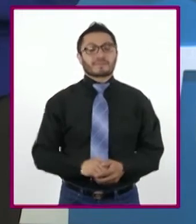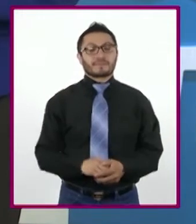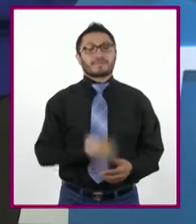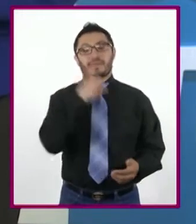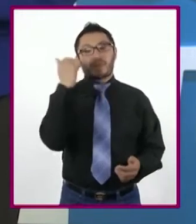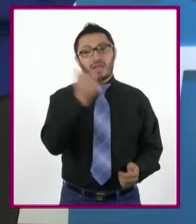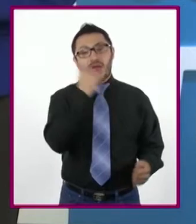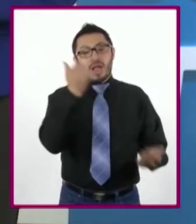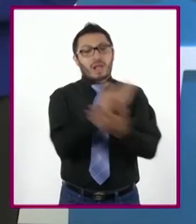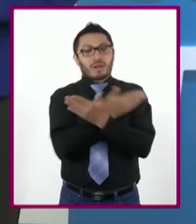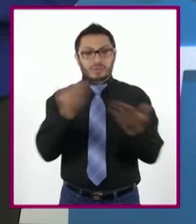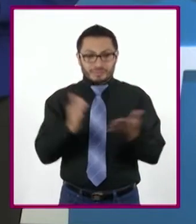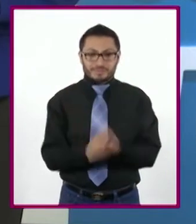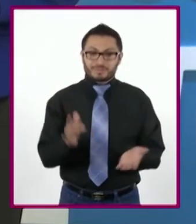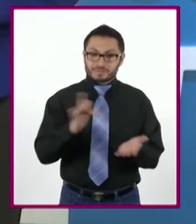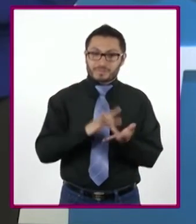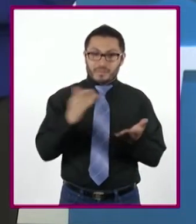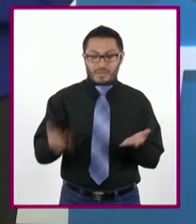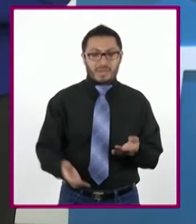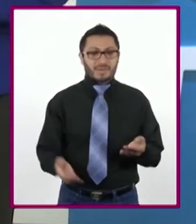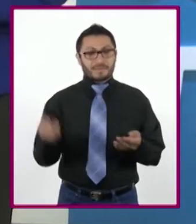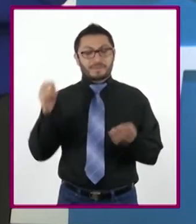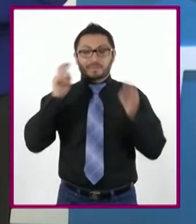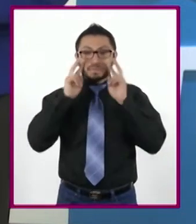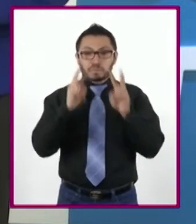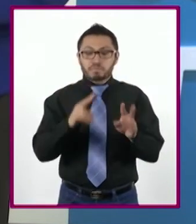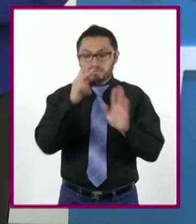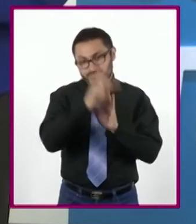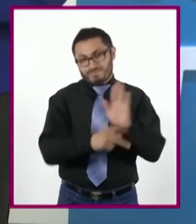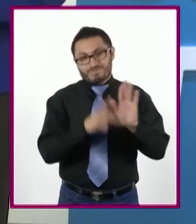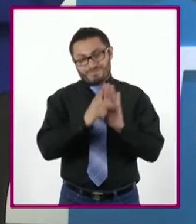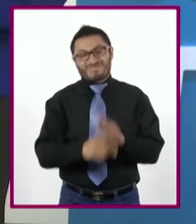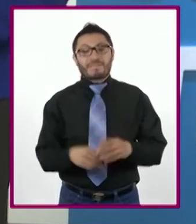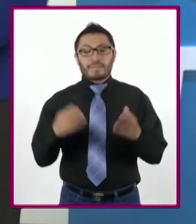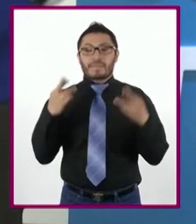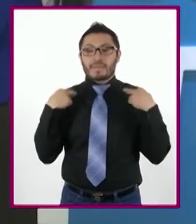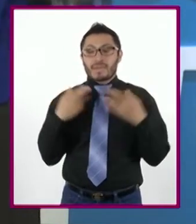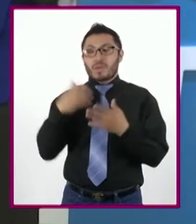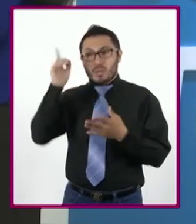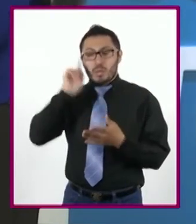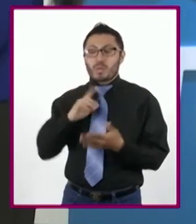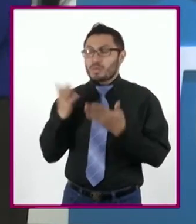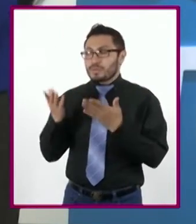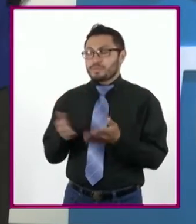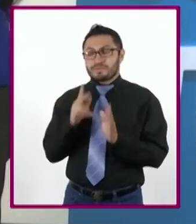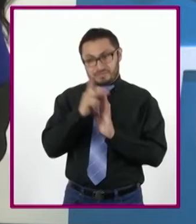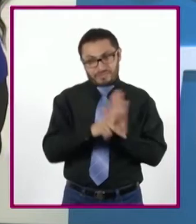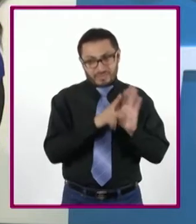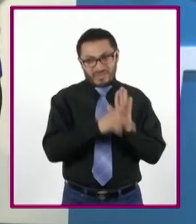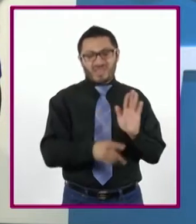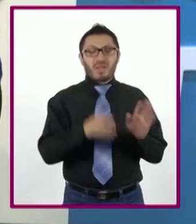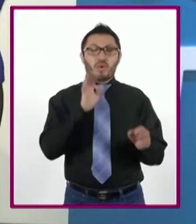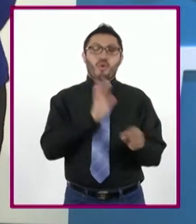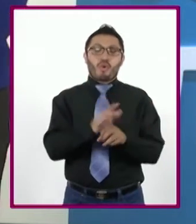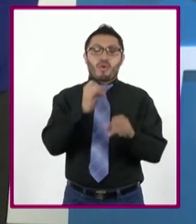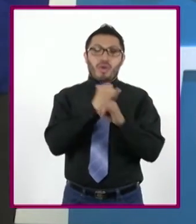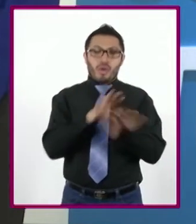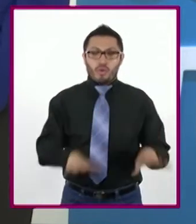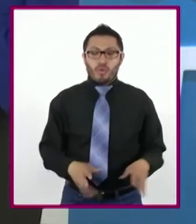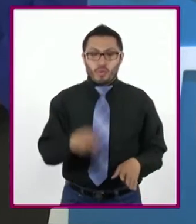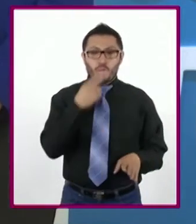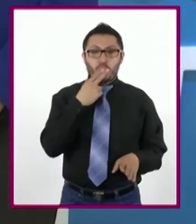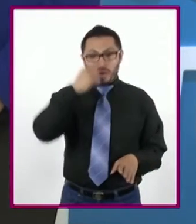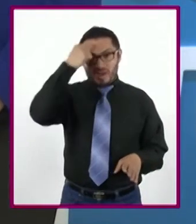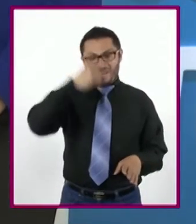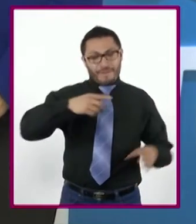Alumnas y alumnos, gracias por acompañarnos a ver este video. Profesora, con el video, ¿qué información nos puede ser